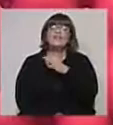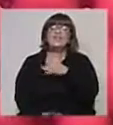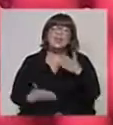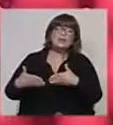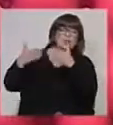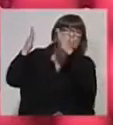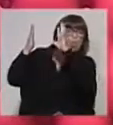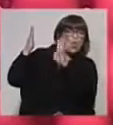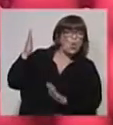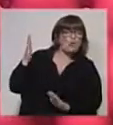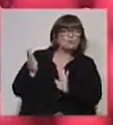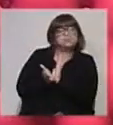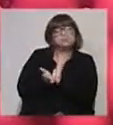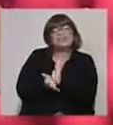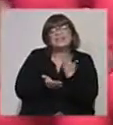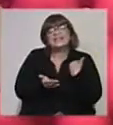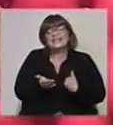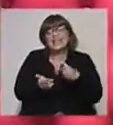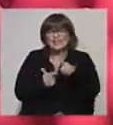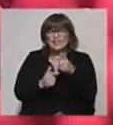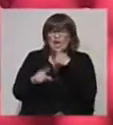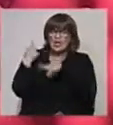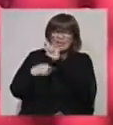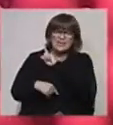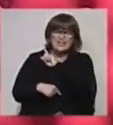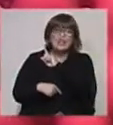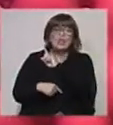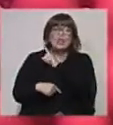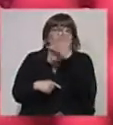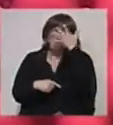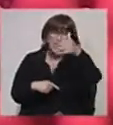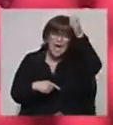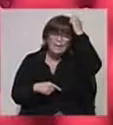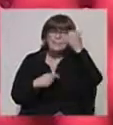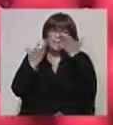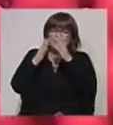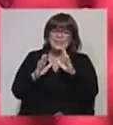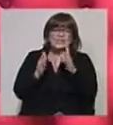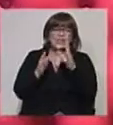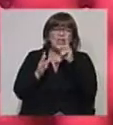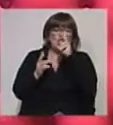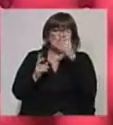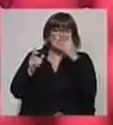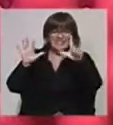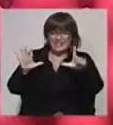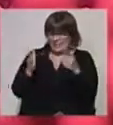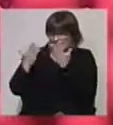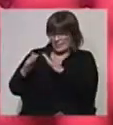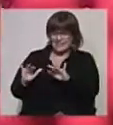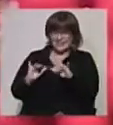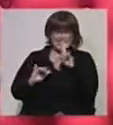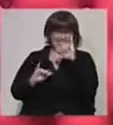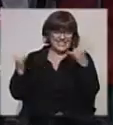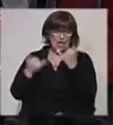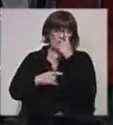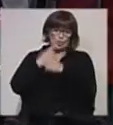casi de nostalgia. Esto que sucedió el año pasado, Donald Trump asume a principios de 2017, ya pasó un año, y a vos te tocó